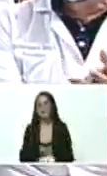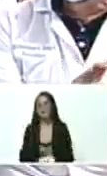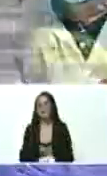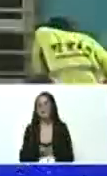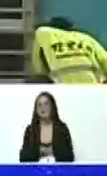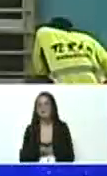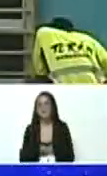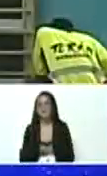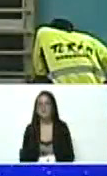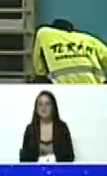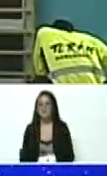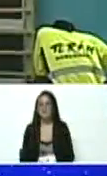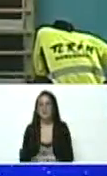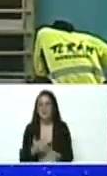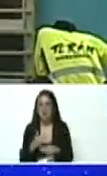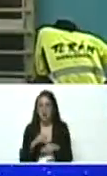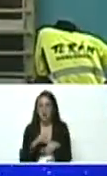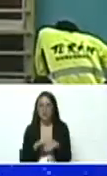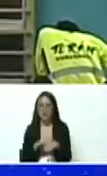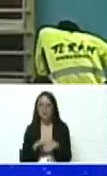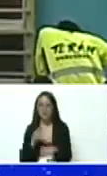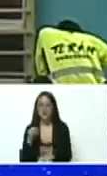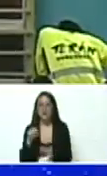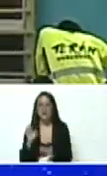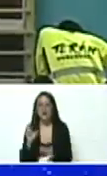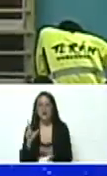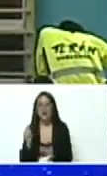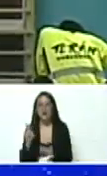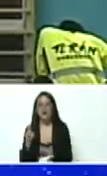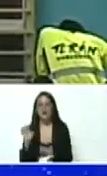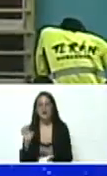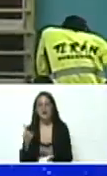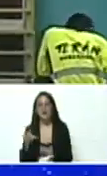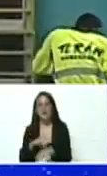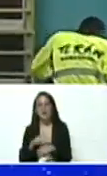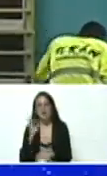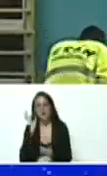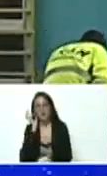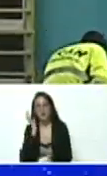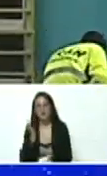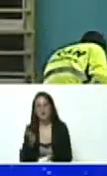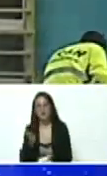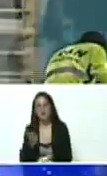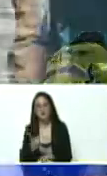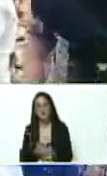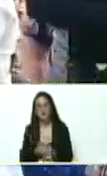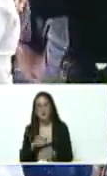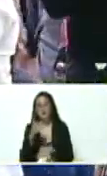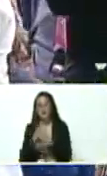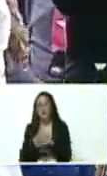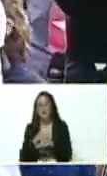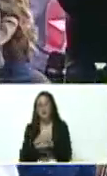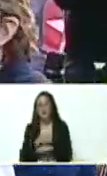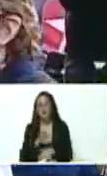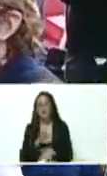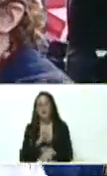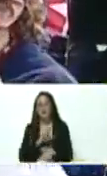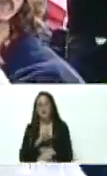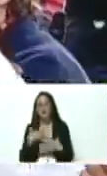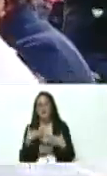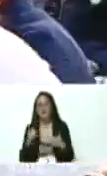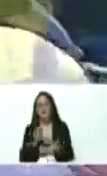Igualmente al doctor Nelaré Bermúdez. Doctora Nelaré Bermúdez, autoridad única de